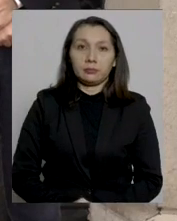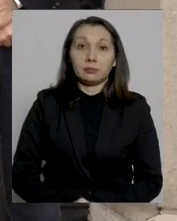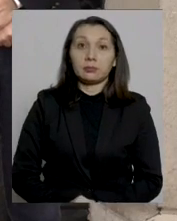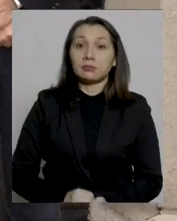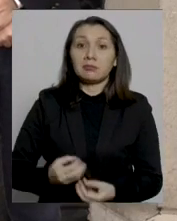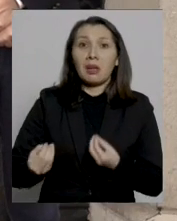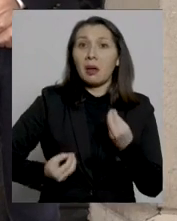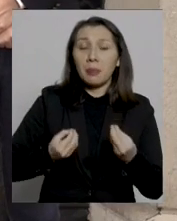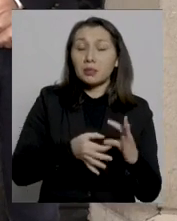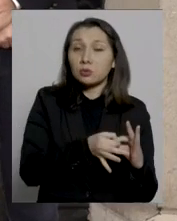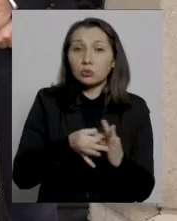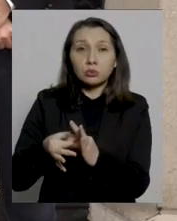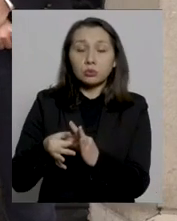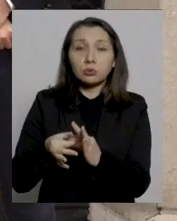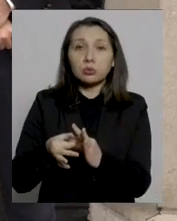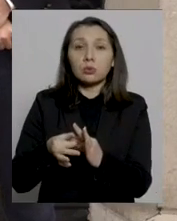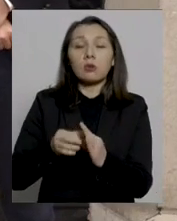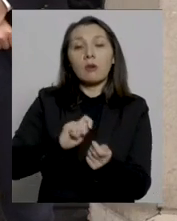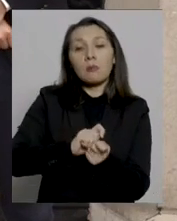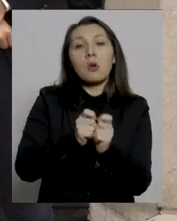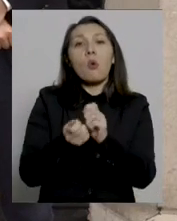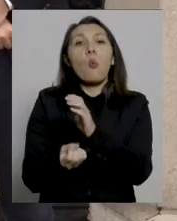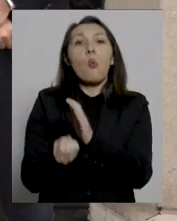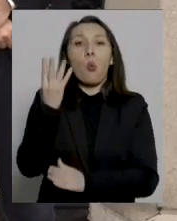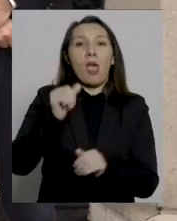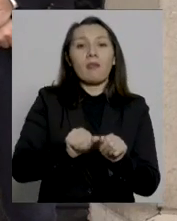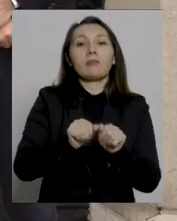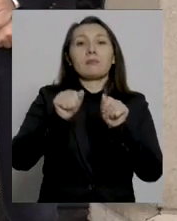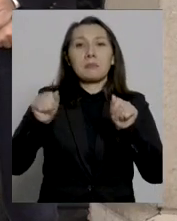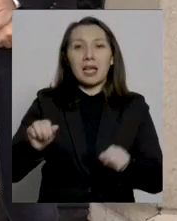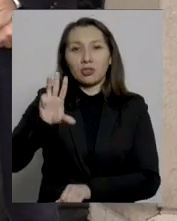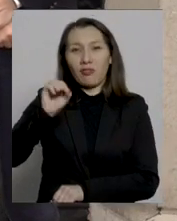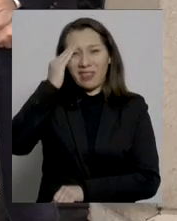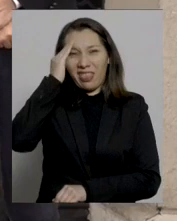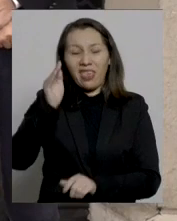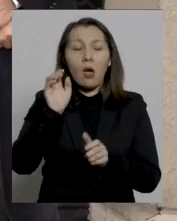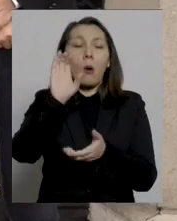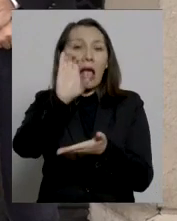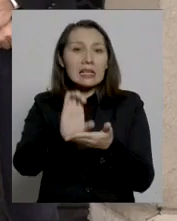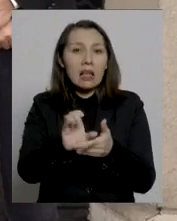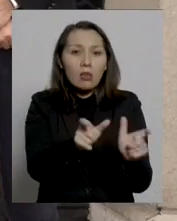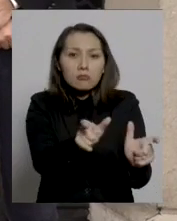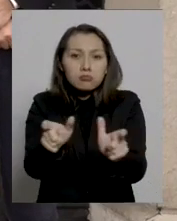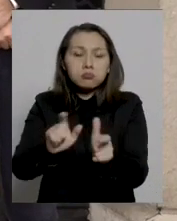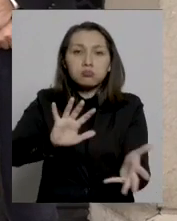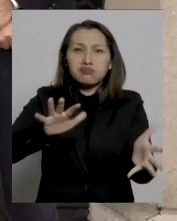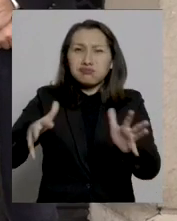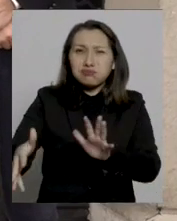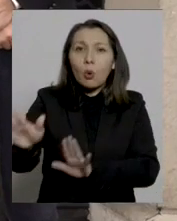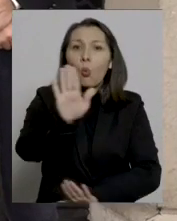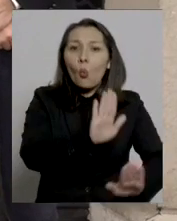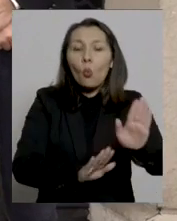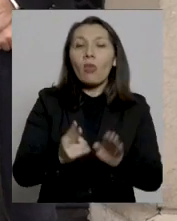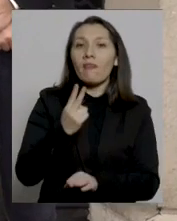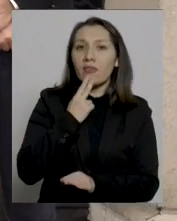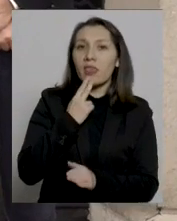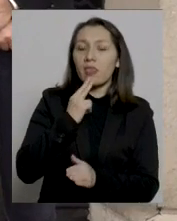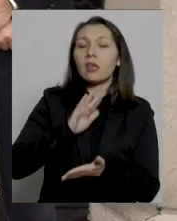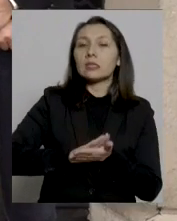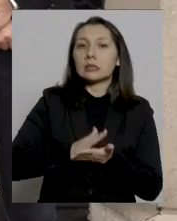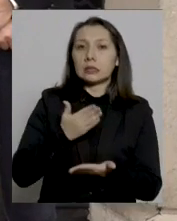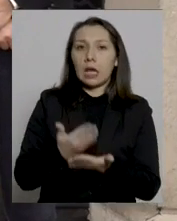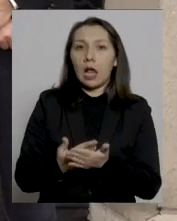La razón por la cual se renueva el estado de catástrofe es para proteger la vida y la salud de